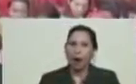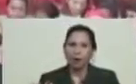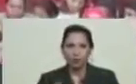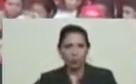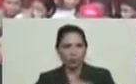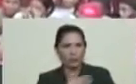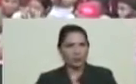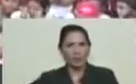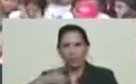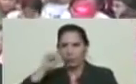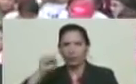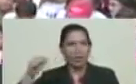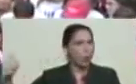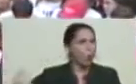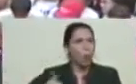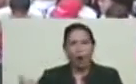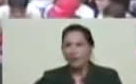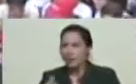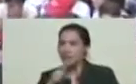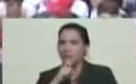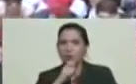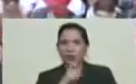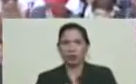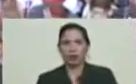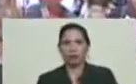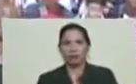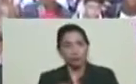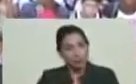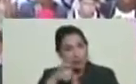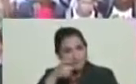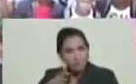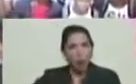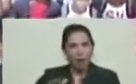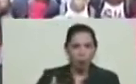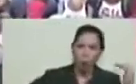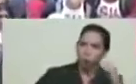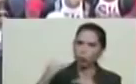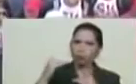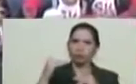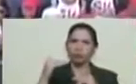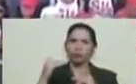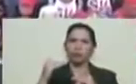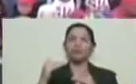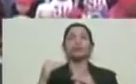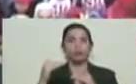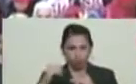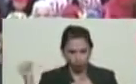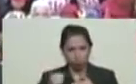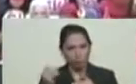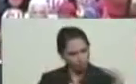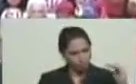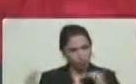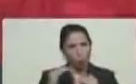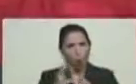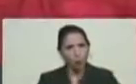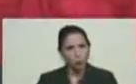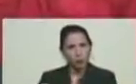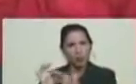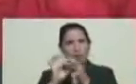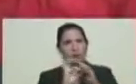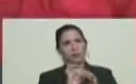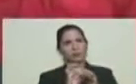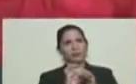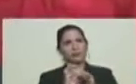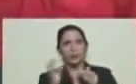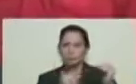Maduro. Cualquier dificultad, este pueblo la va a superar. Y la va a superar unido, y la va a superar